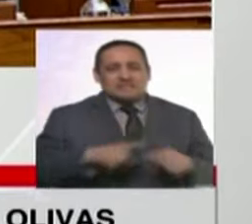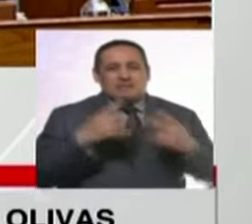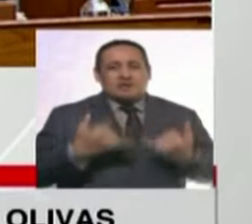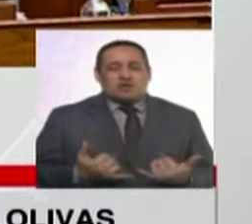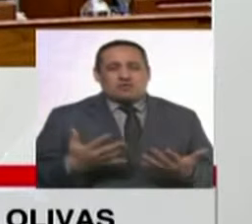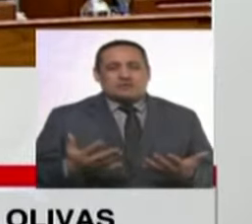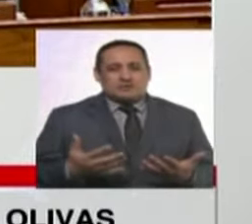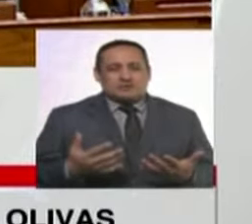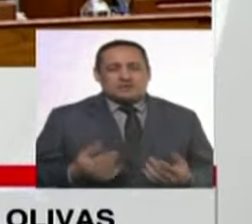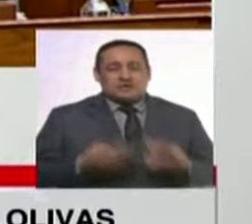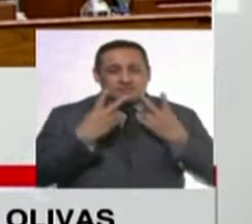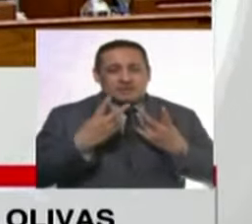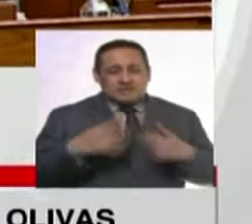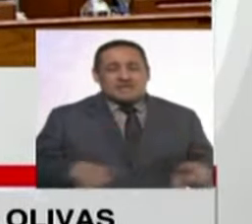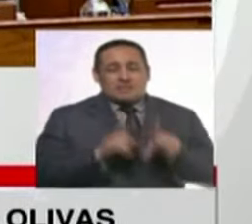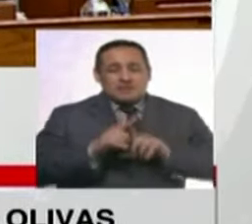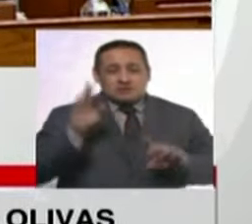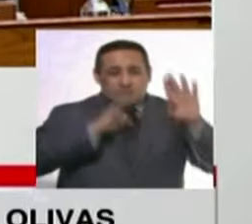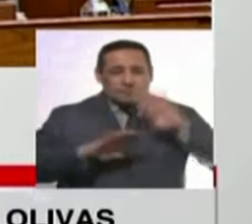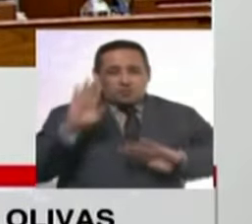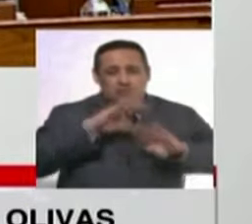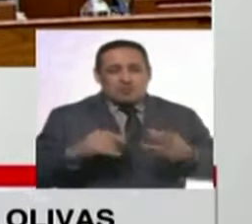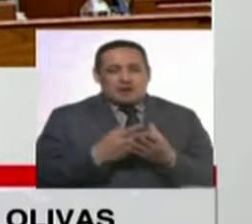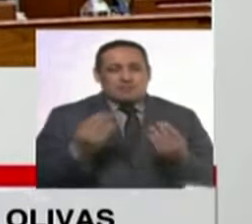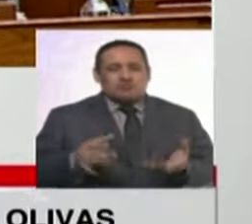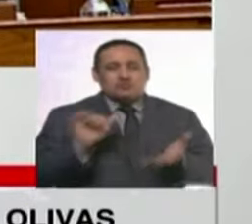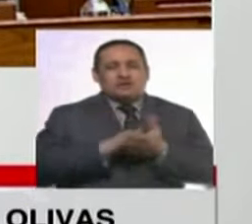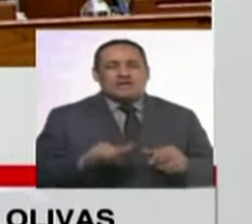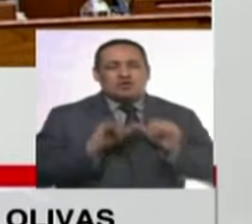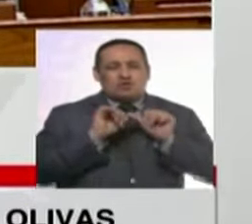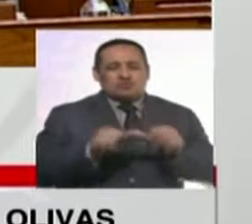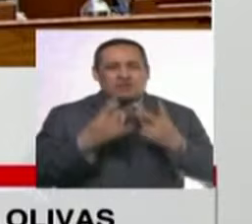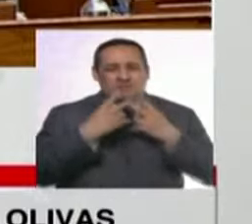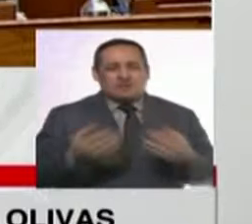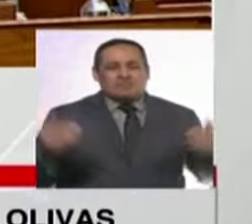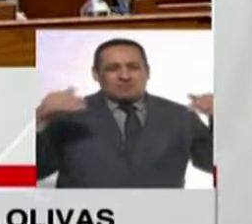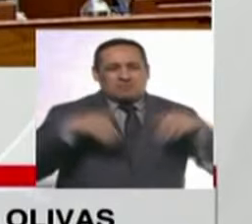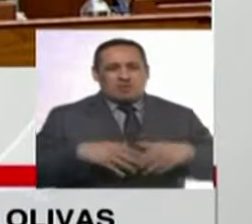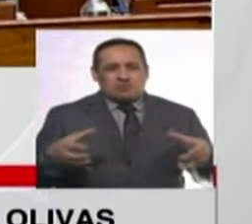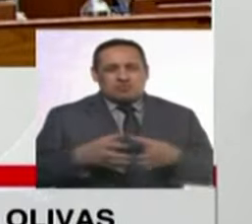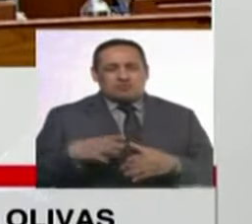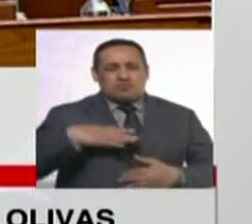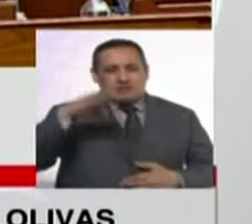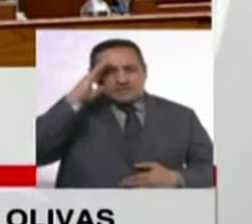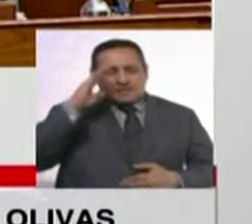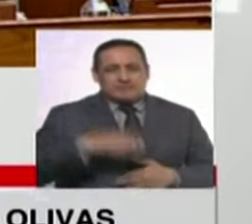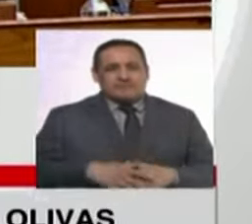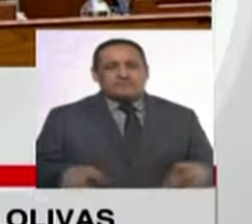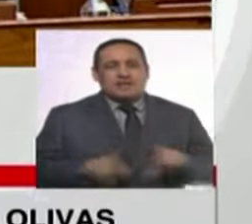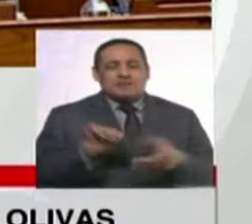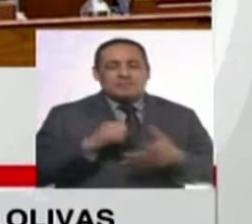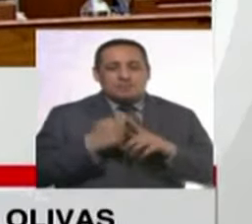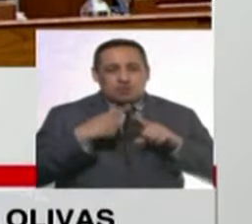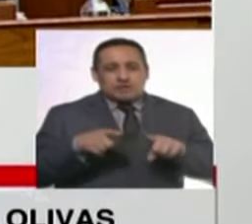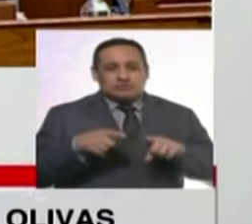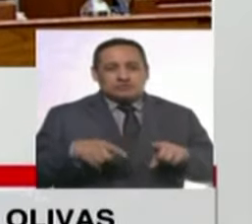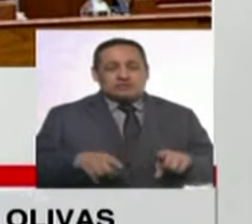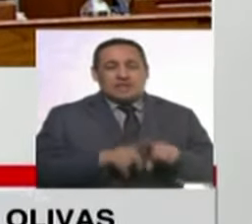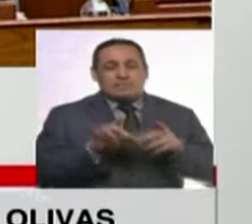hoy en día pues nos preocupa mucho Que siga este degollamiento a la institución policial es por eso